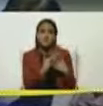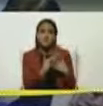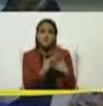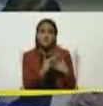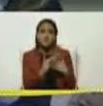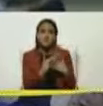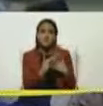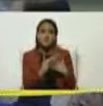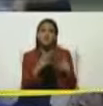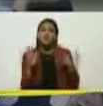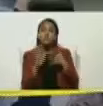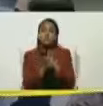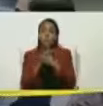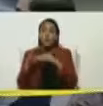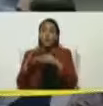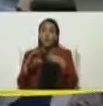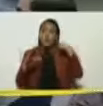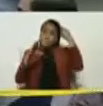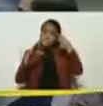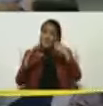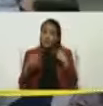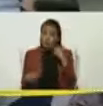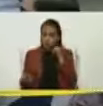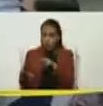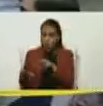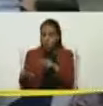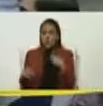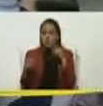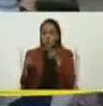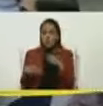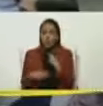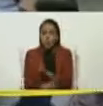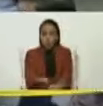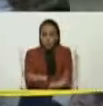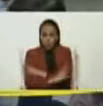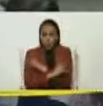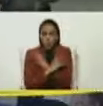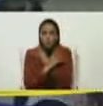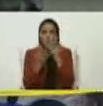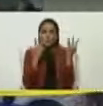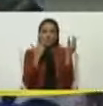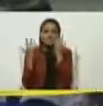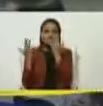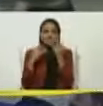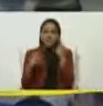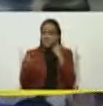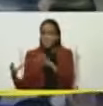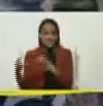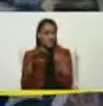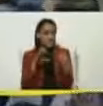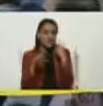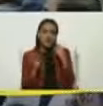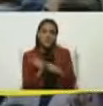los trailers y yo lo vi, me conmoví y le dije a Silvia, mira esto.